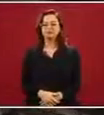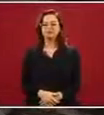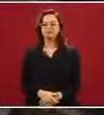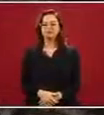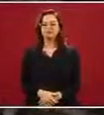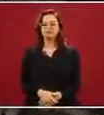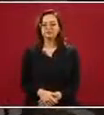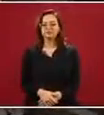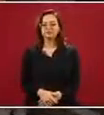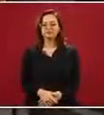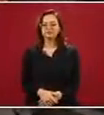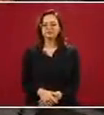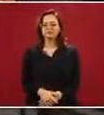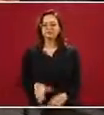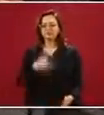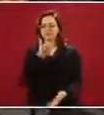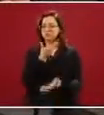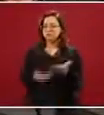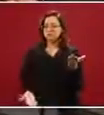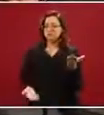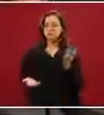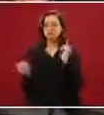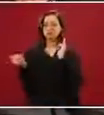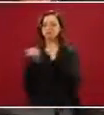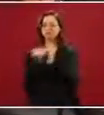Lo mismo ahora,